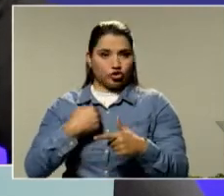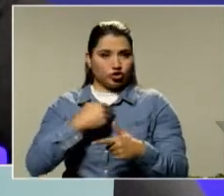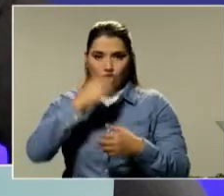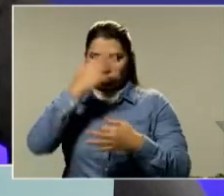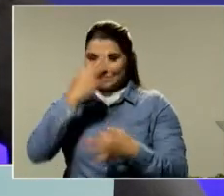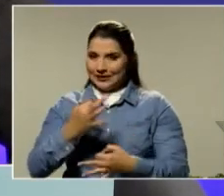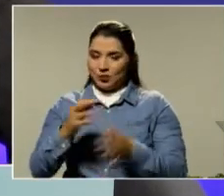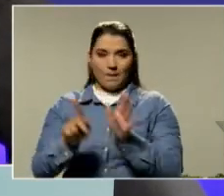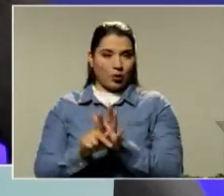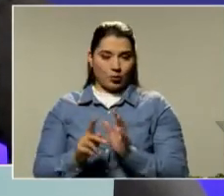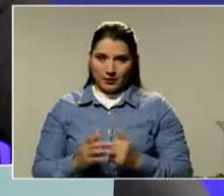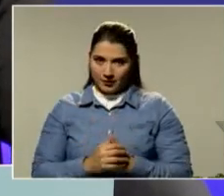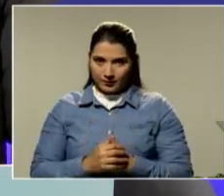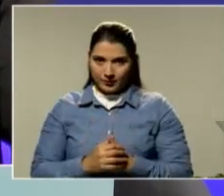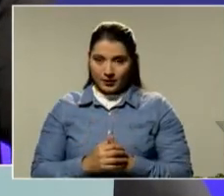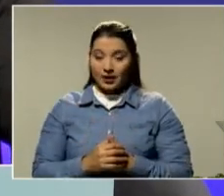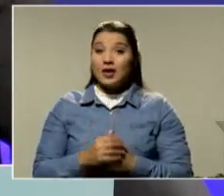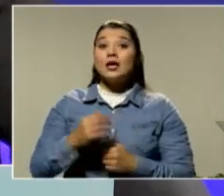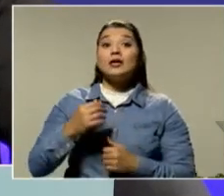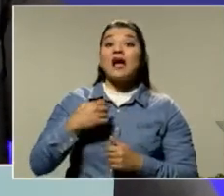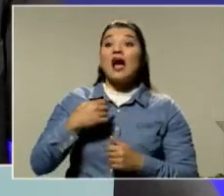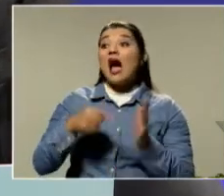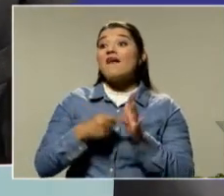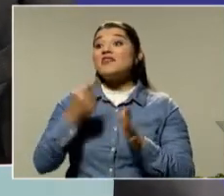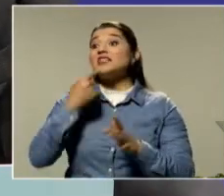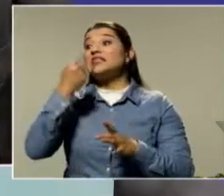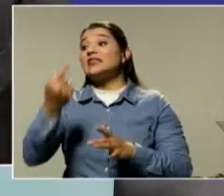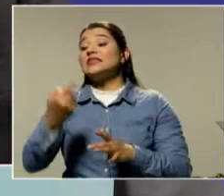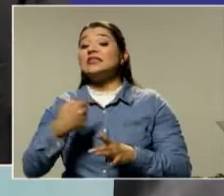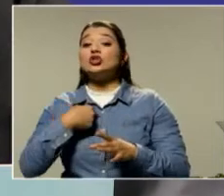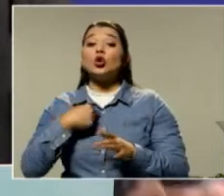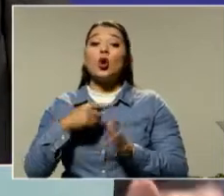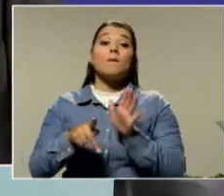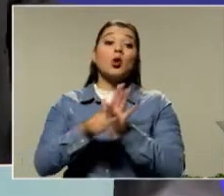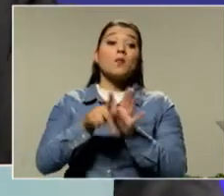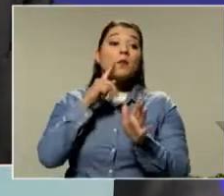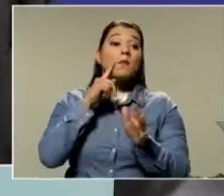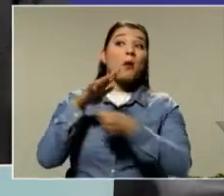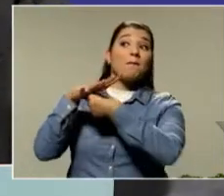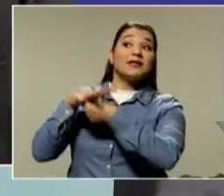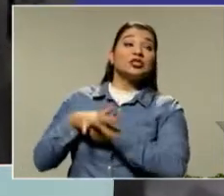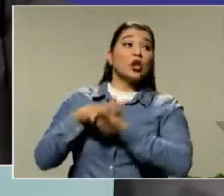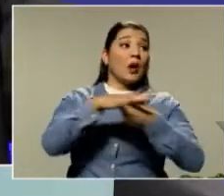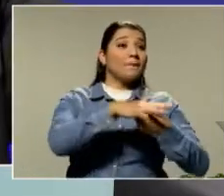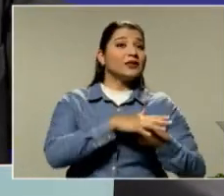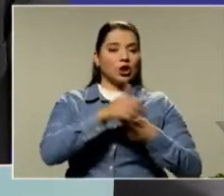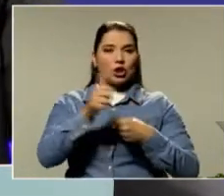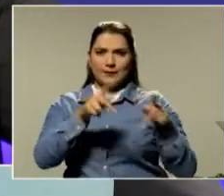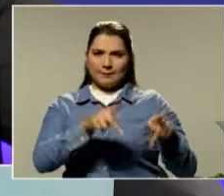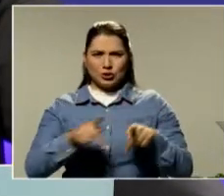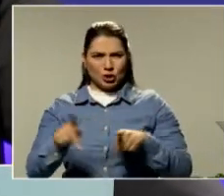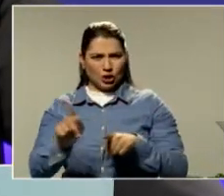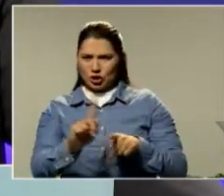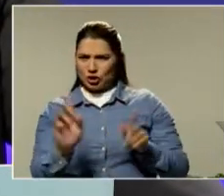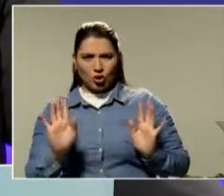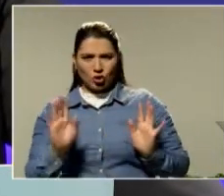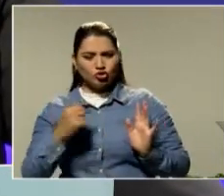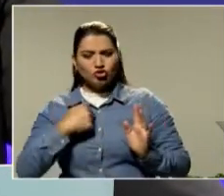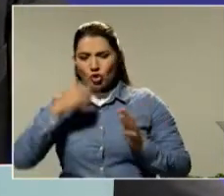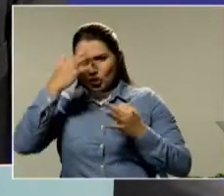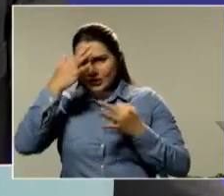es que aquí se ha dicho que yo lo prohibí por presiones de esto o por presiones del otro. No, yo la decisión la tomé basada